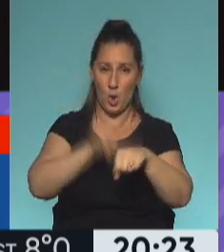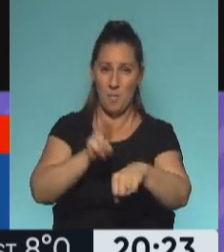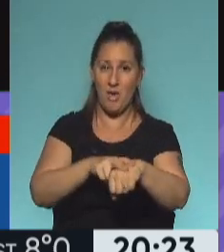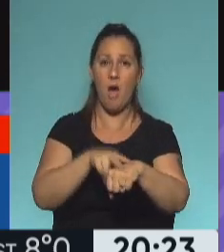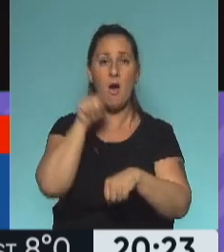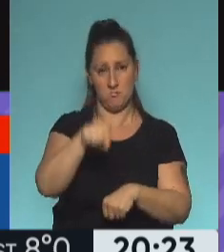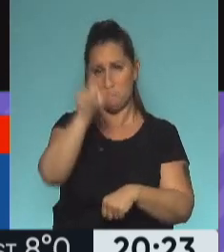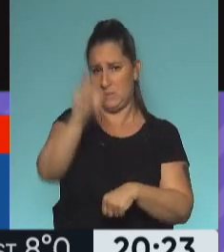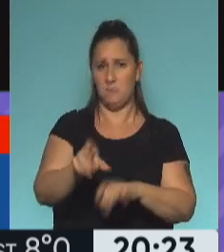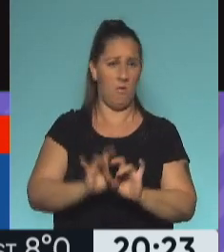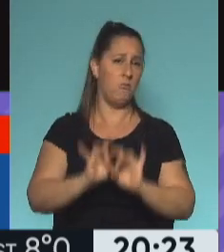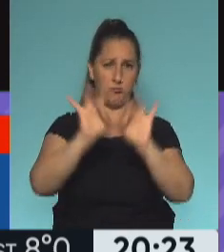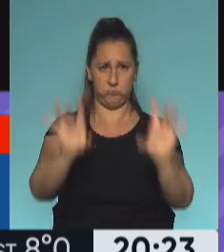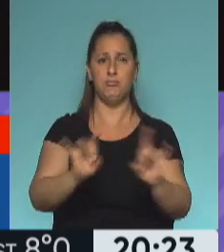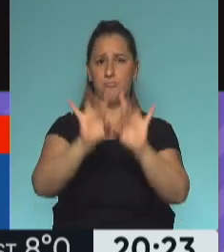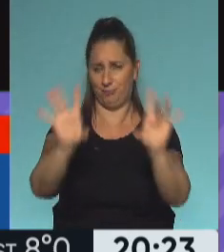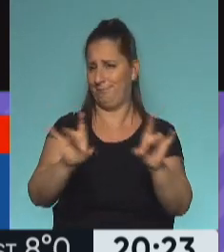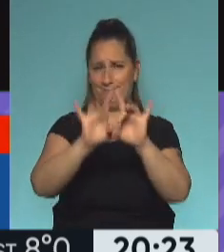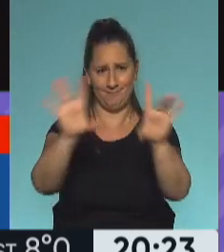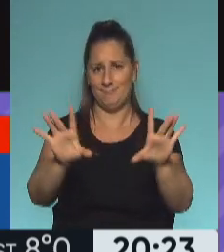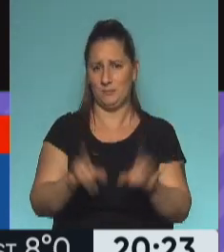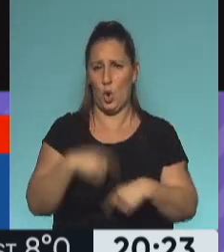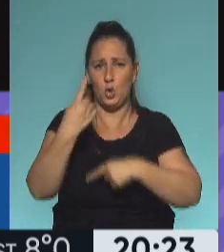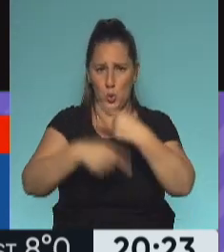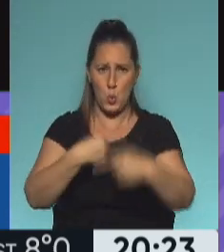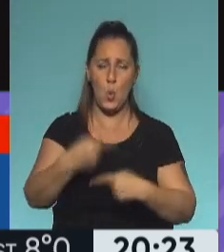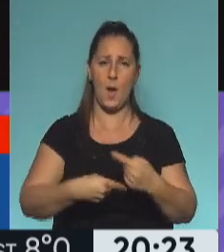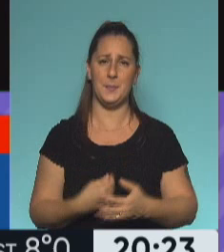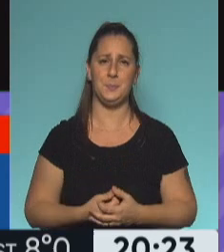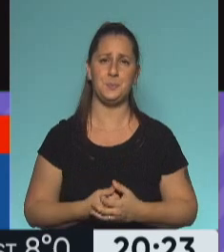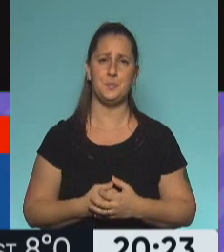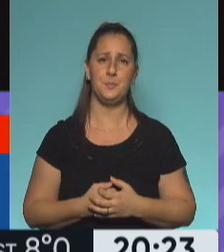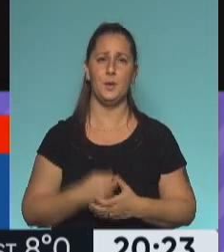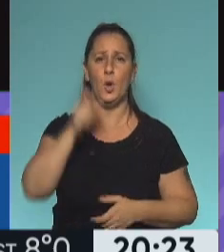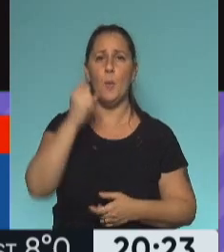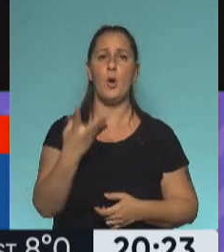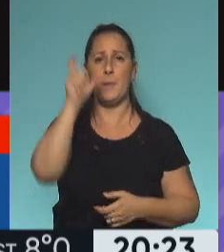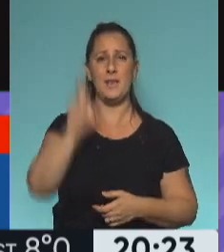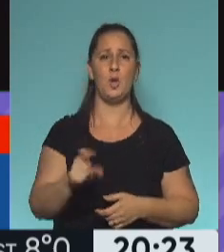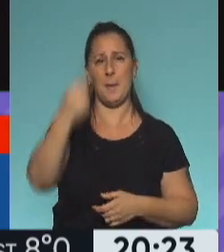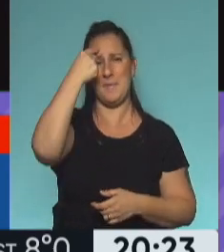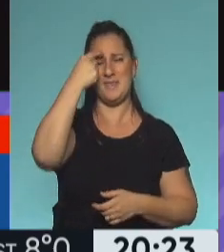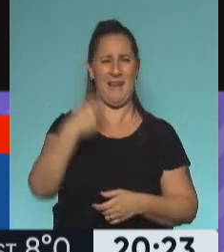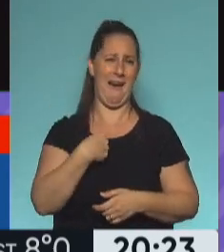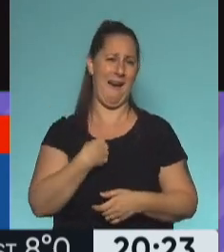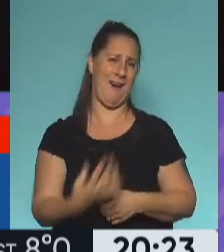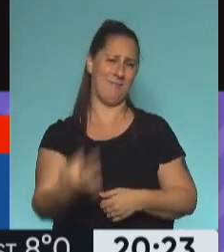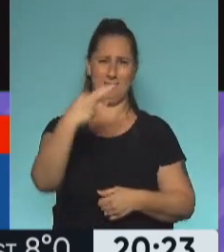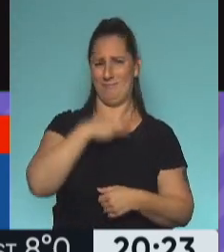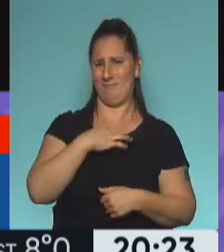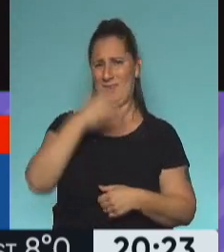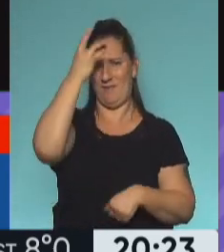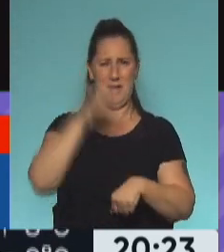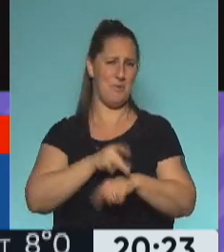unos transmisores extraordinarios de la infección, porque ellos no creen estar infectados y entonces